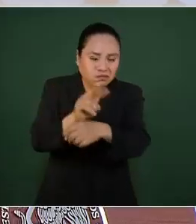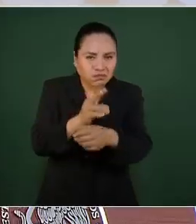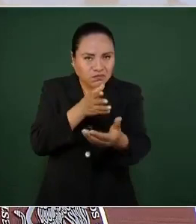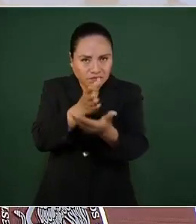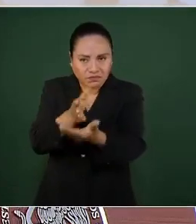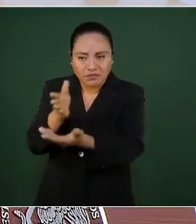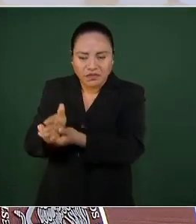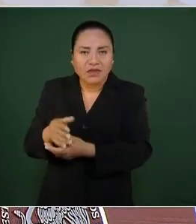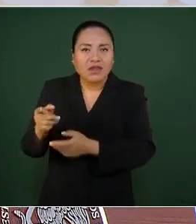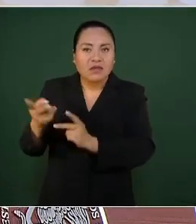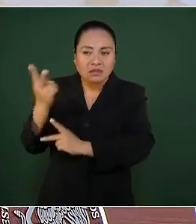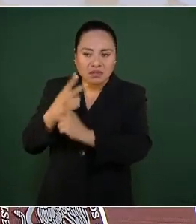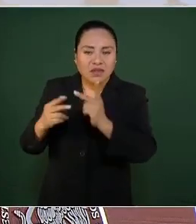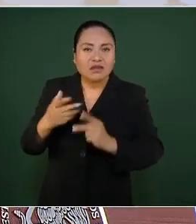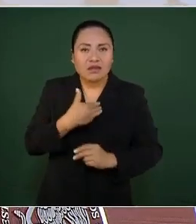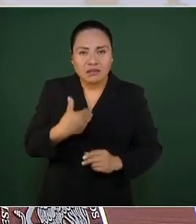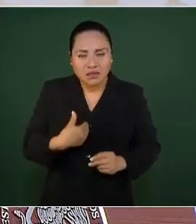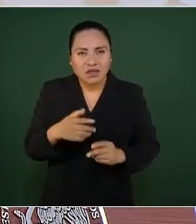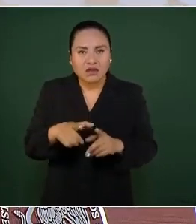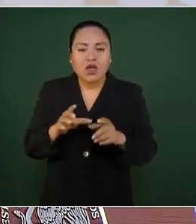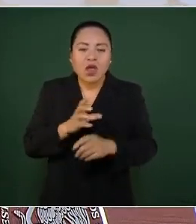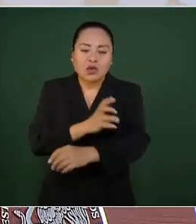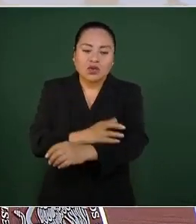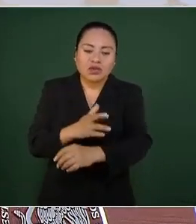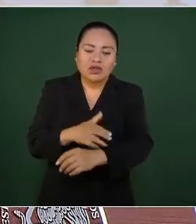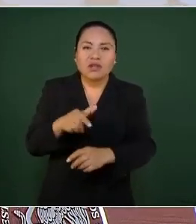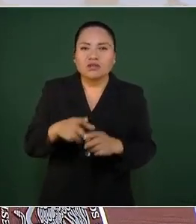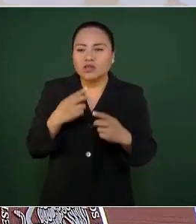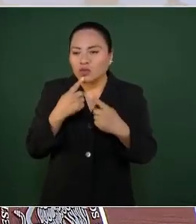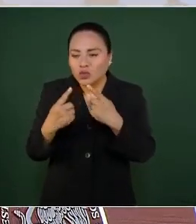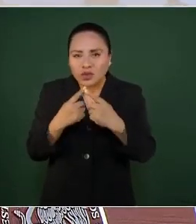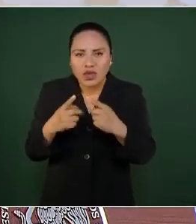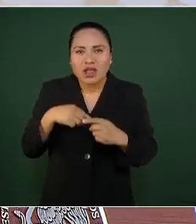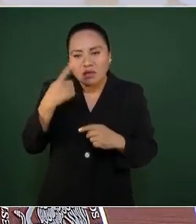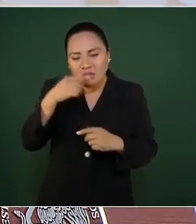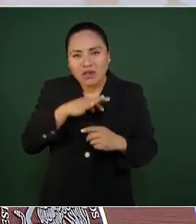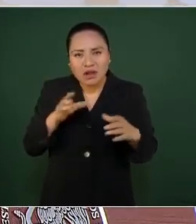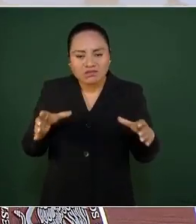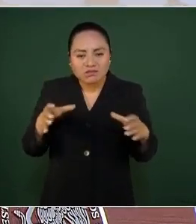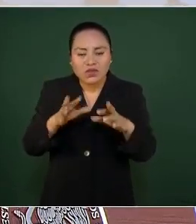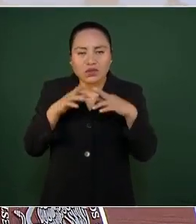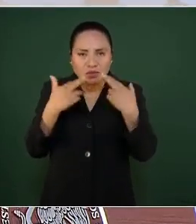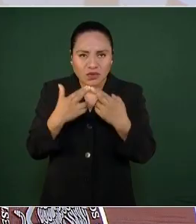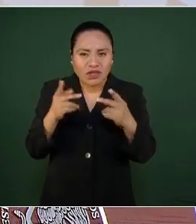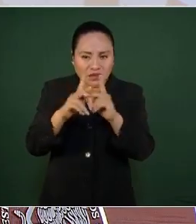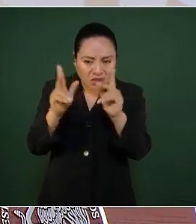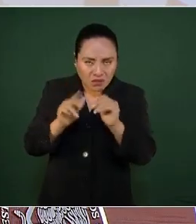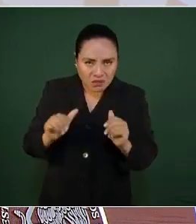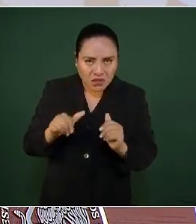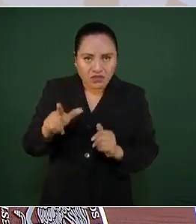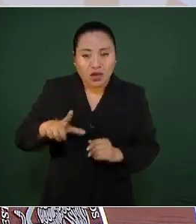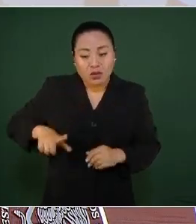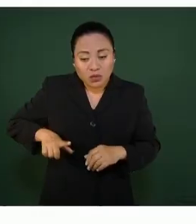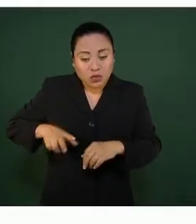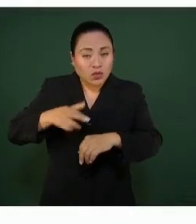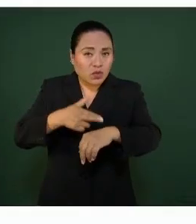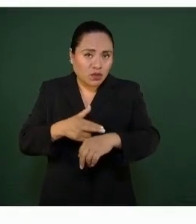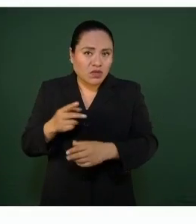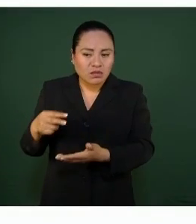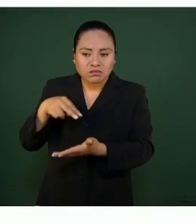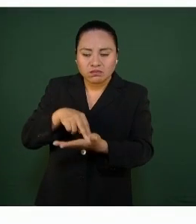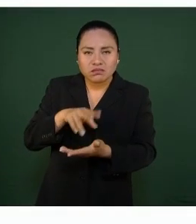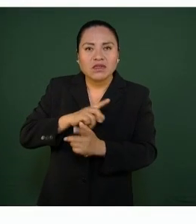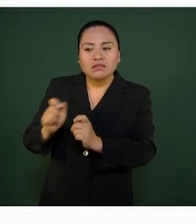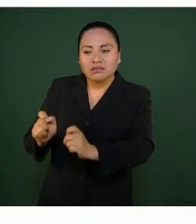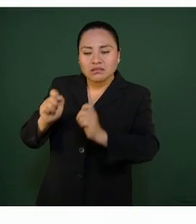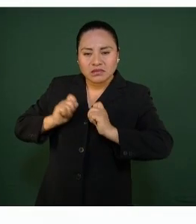asistencia del gobernador a las reuniones de coordinación estatal para la construcción de la paz, el gobernador, a partir de que tomó posesión,